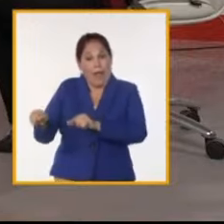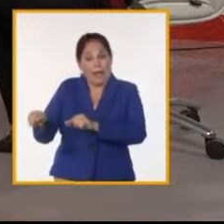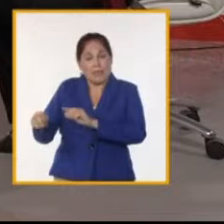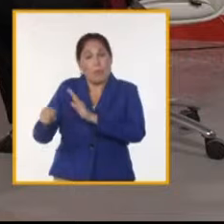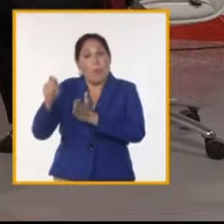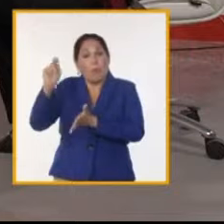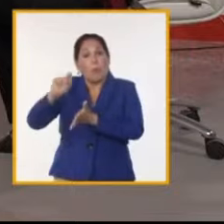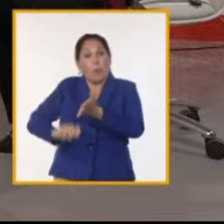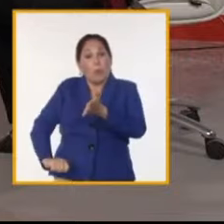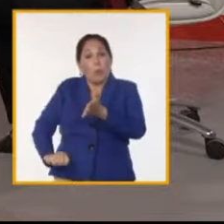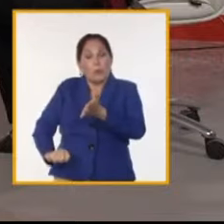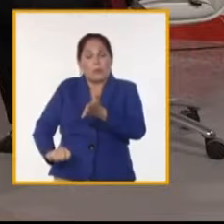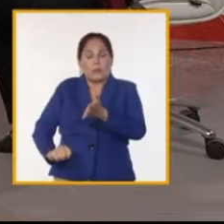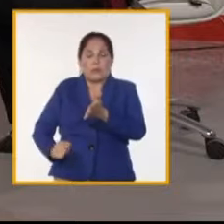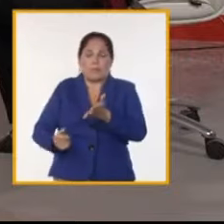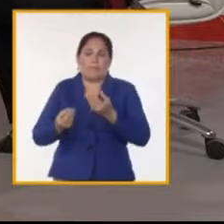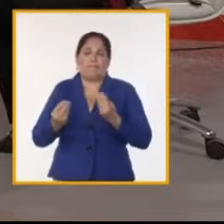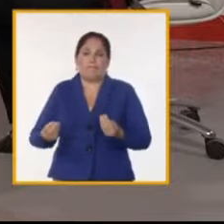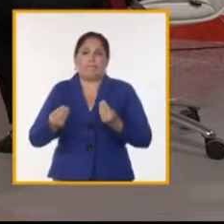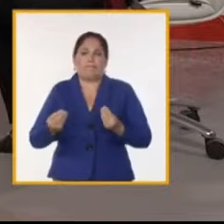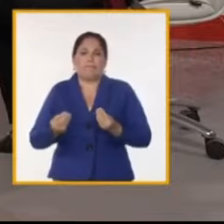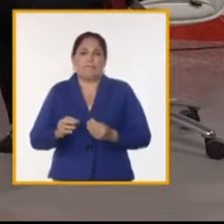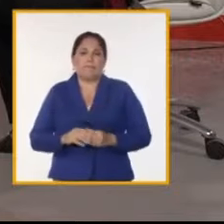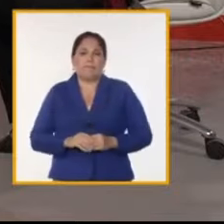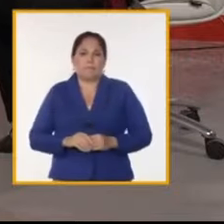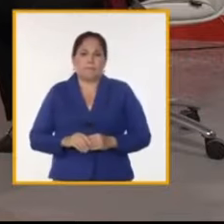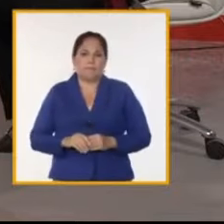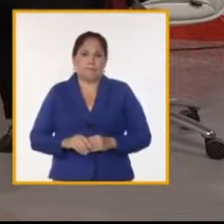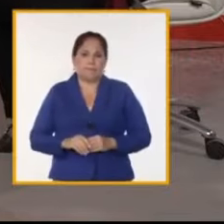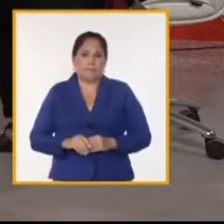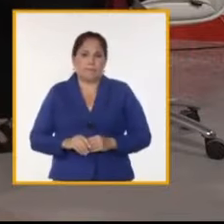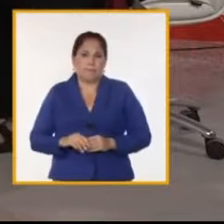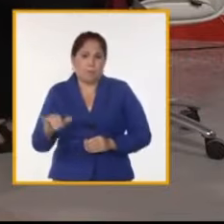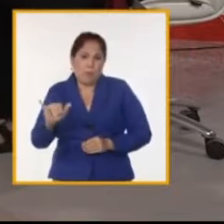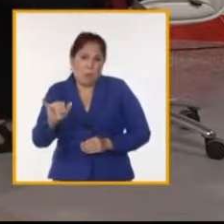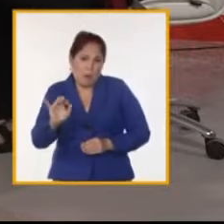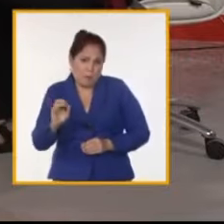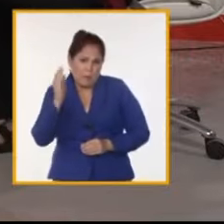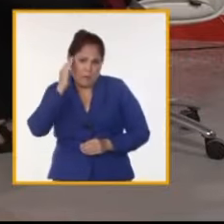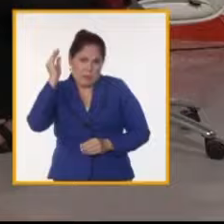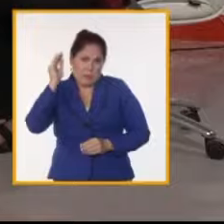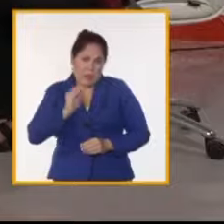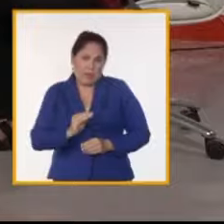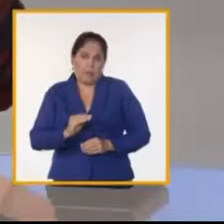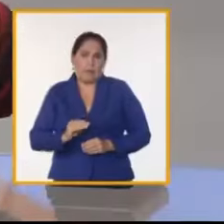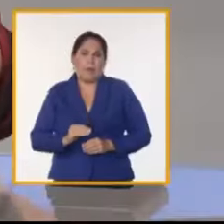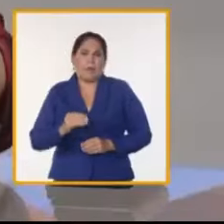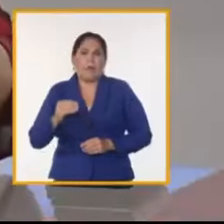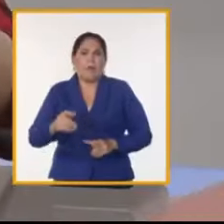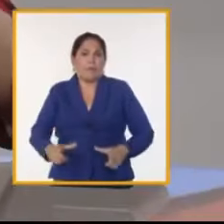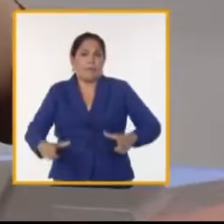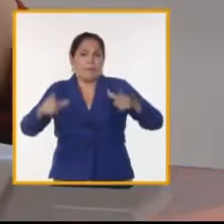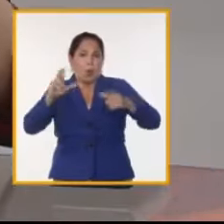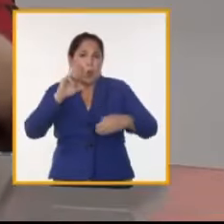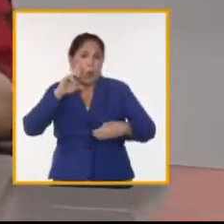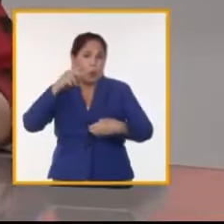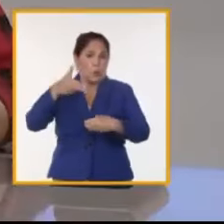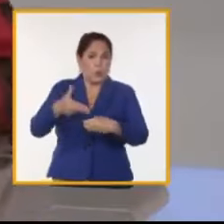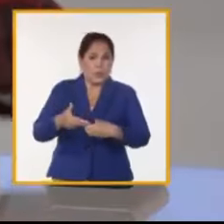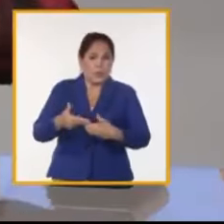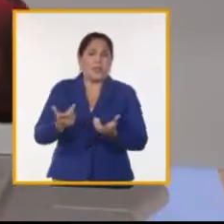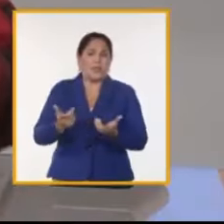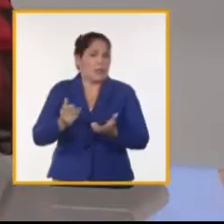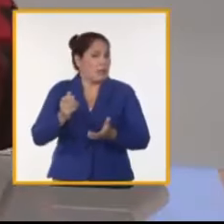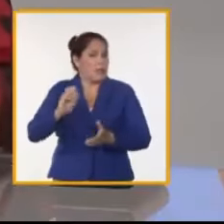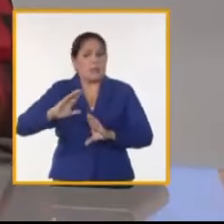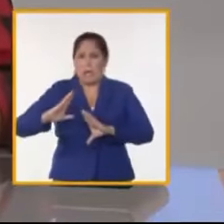multa que le puede pasar a un pequeño banco le pongan una multa mis lo mismo ocurre digamos con super tanqueros con el tema de combustible